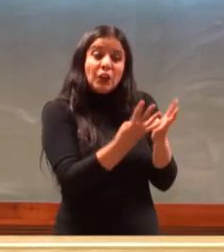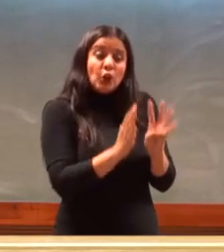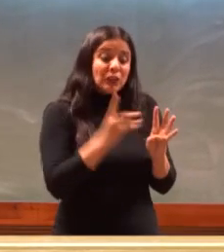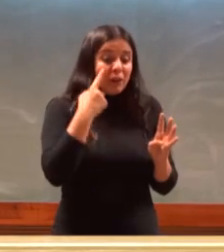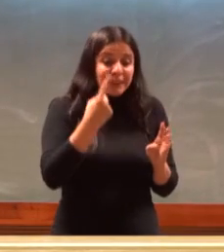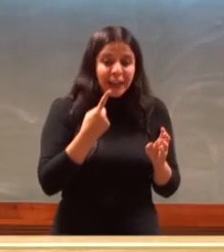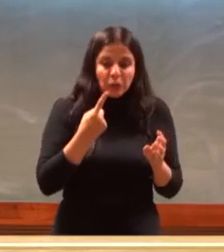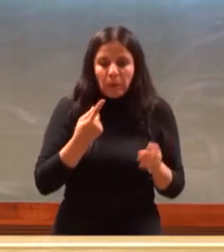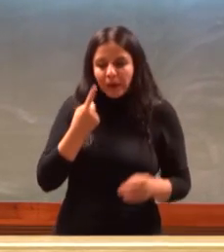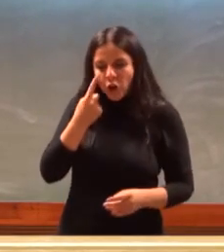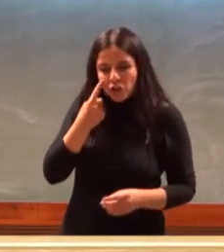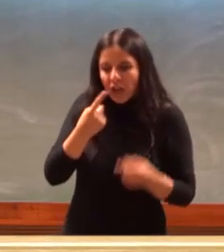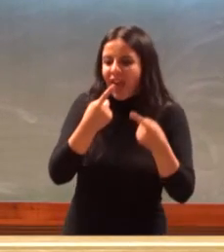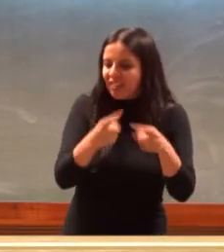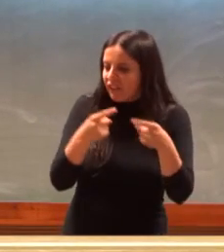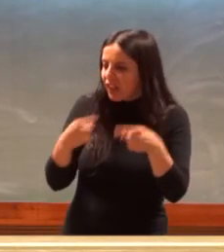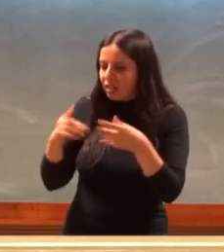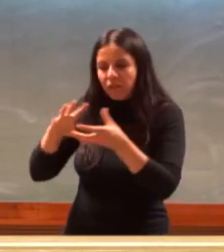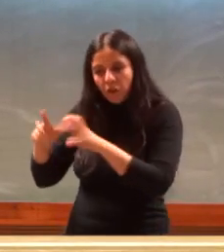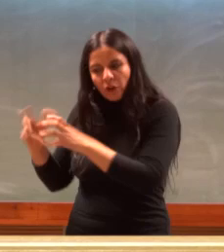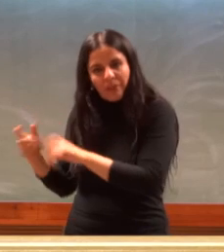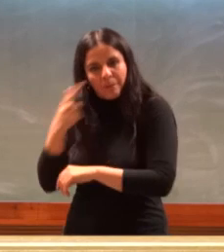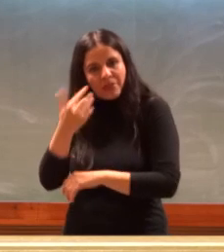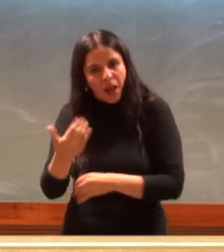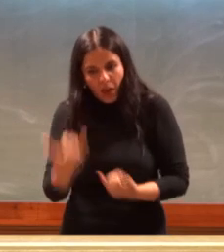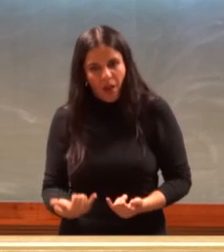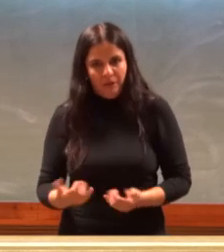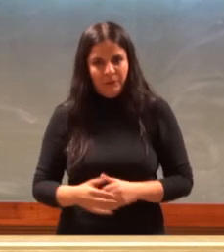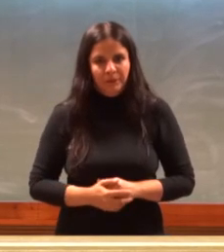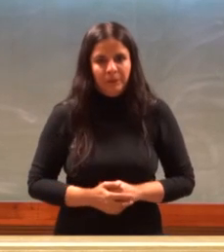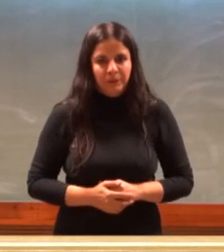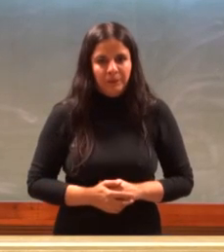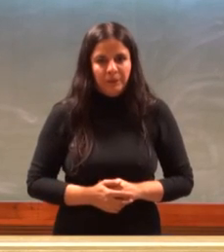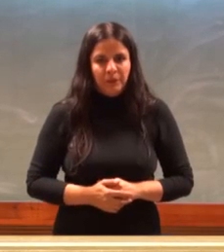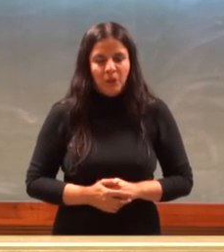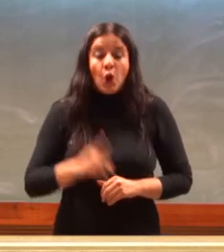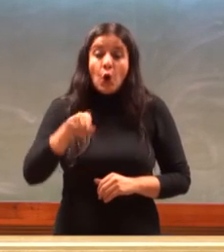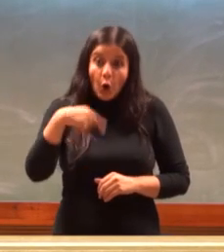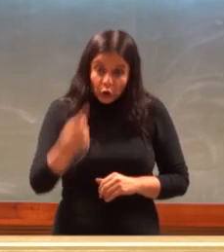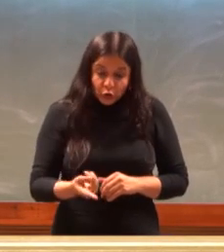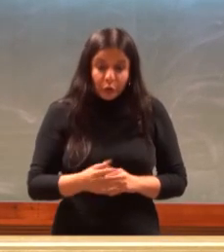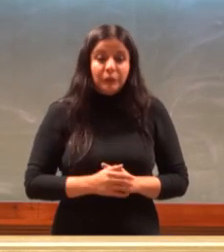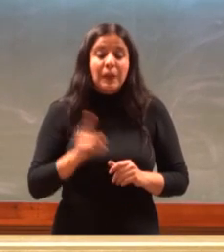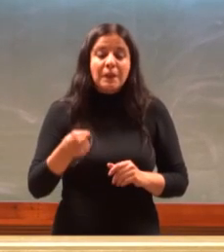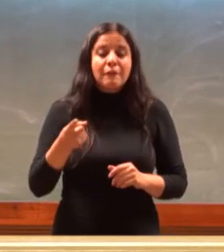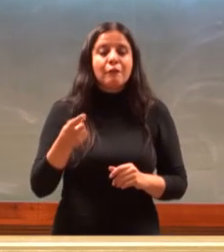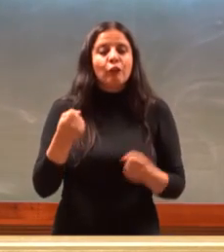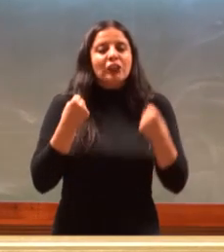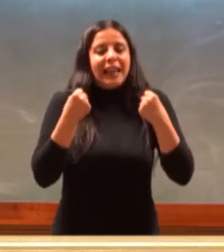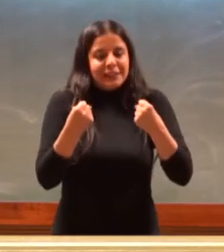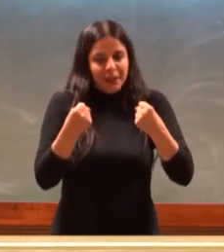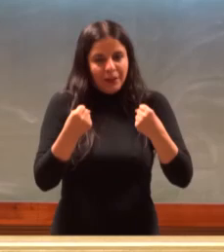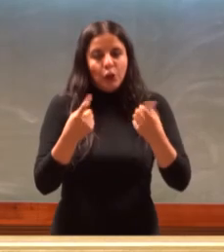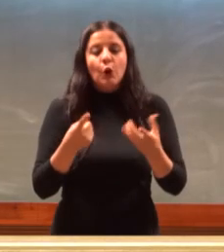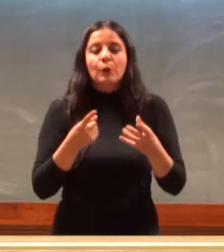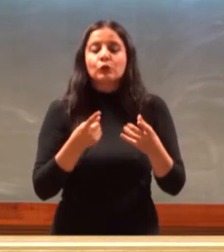lógicas esos diferentes modelos de de investigación eh Por otro lado fortalecer los proyectos interdisciplinarios implementados por